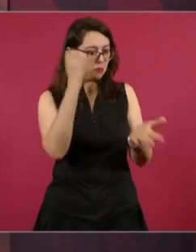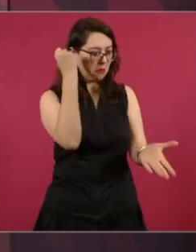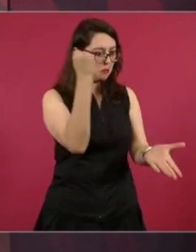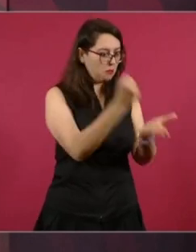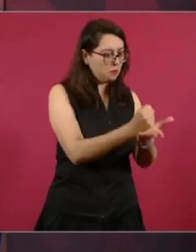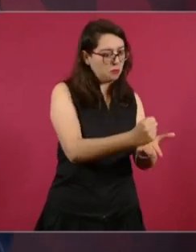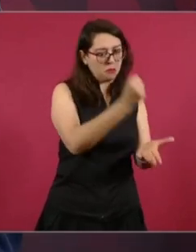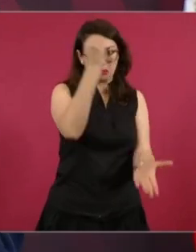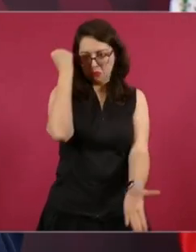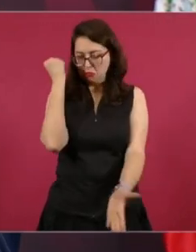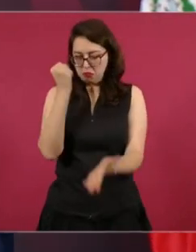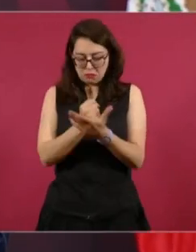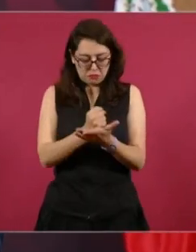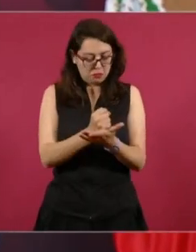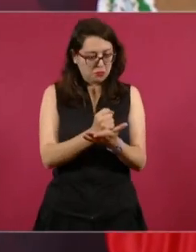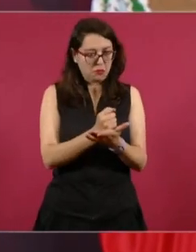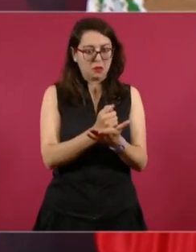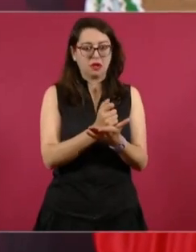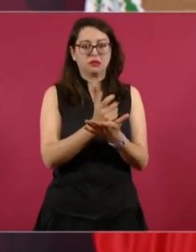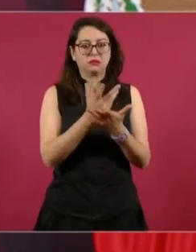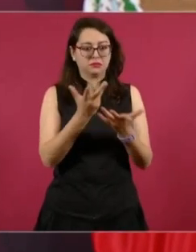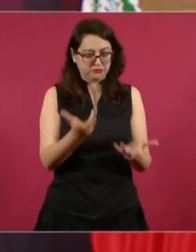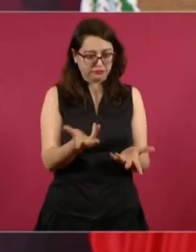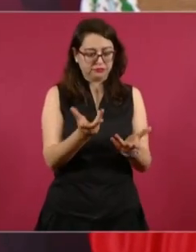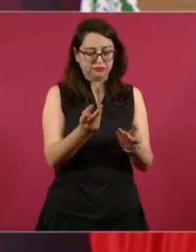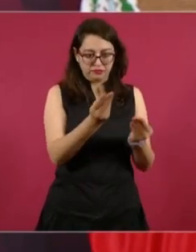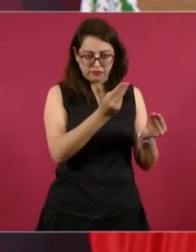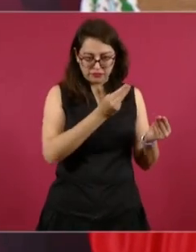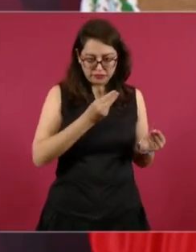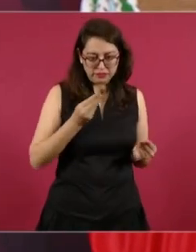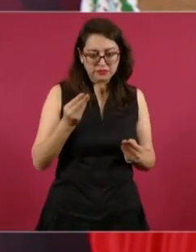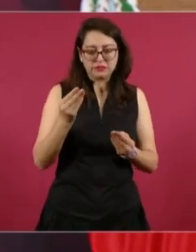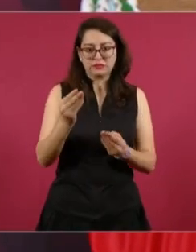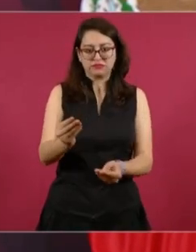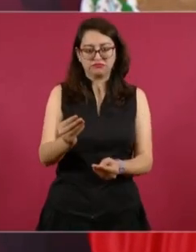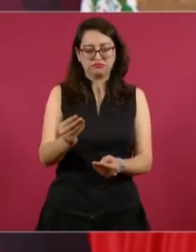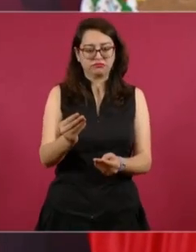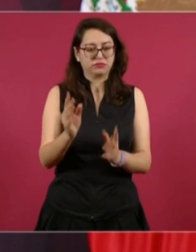por la Cámara de Diputados, por la Cámara de Senadores, enviada